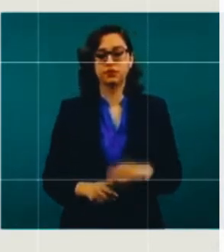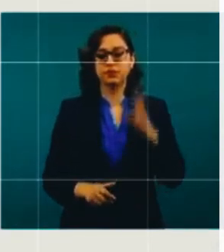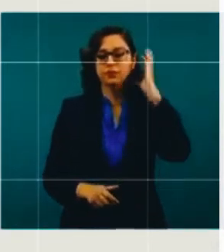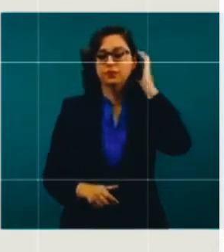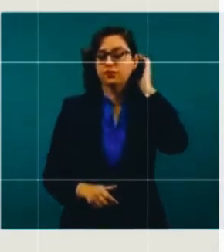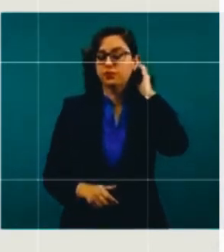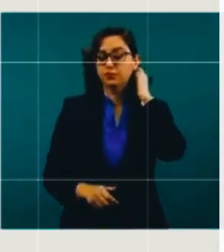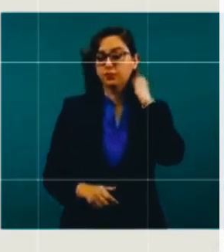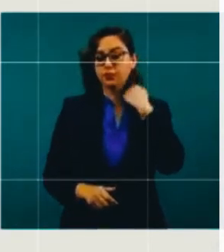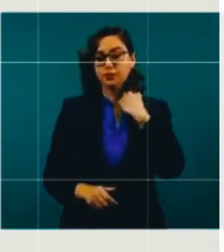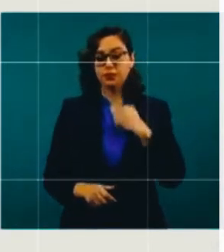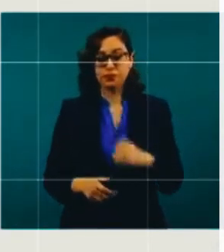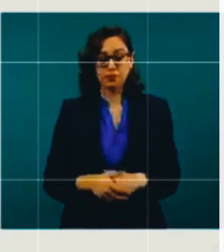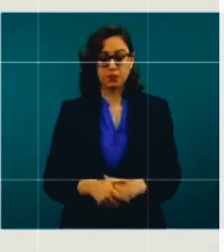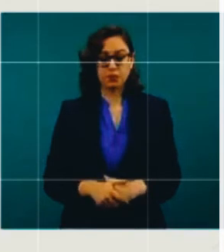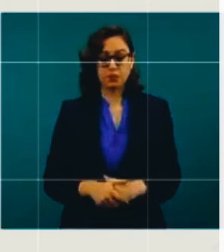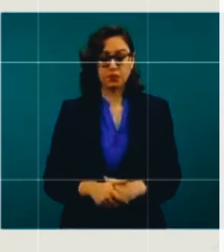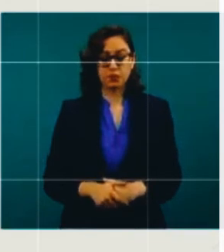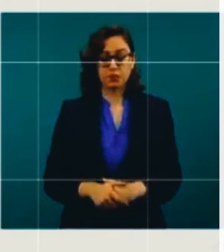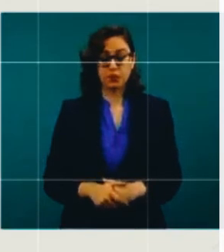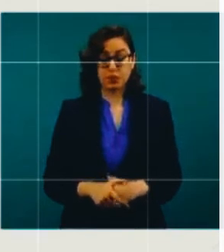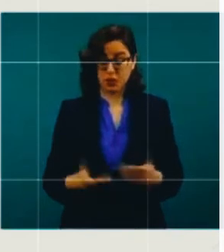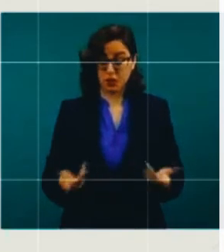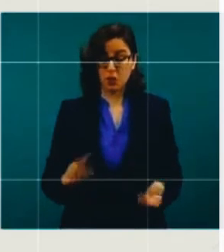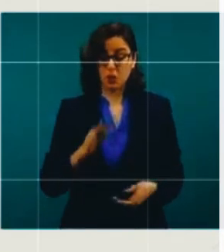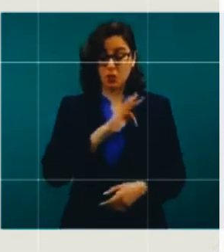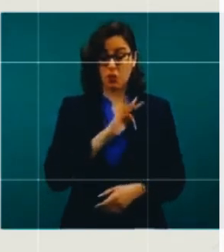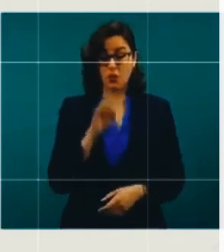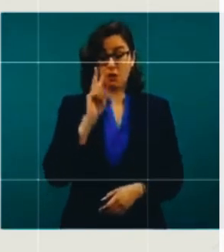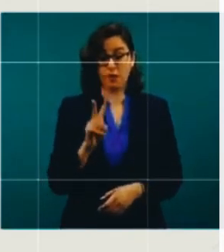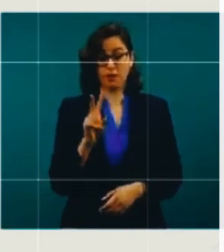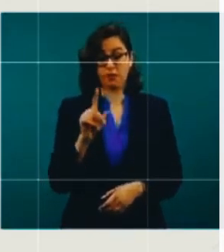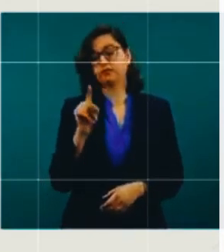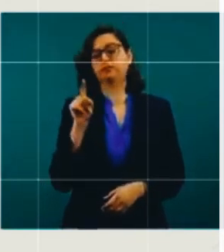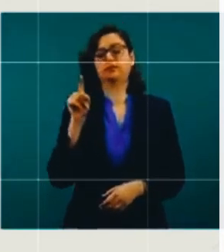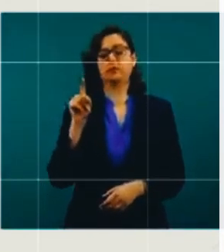estos estados van a acudir a INCAN,